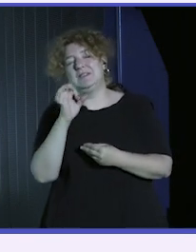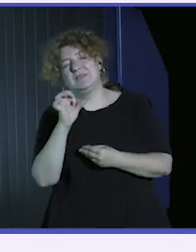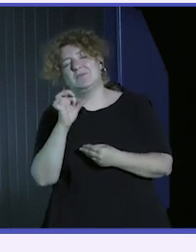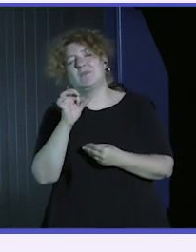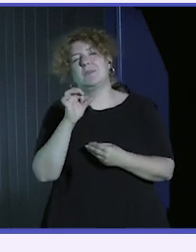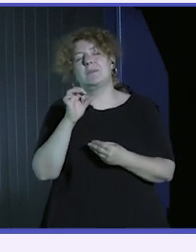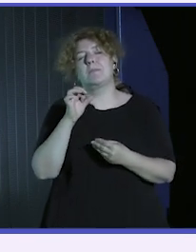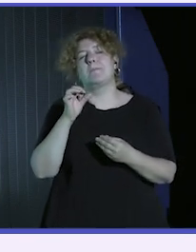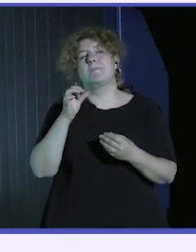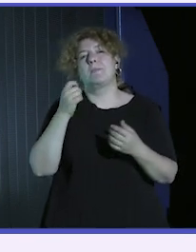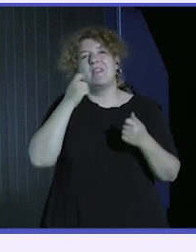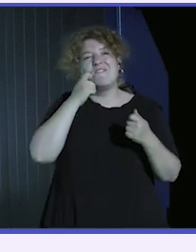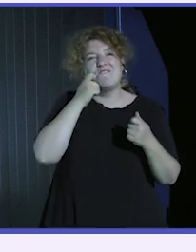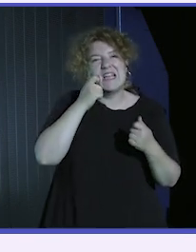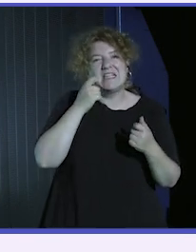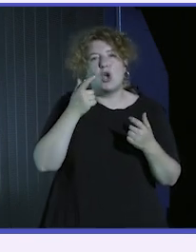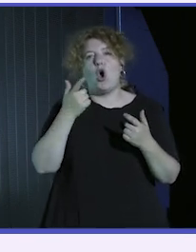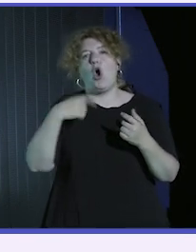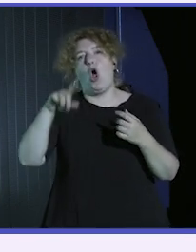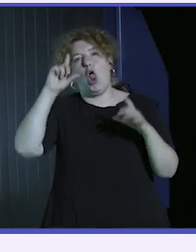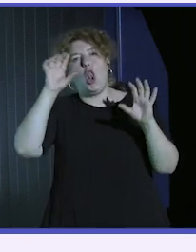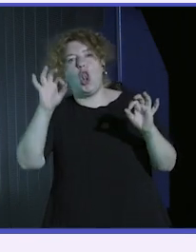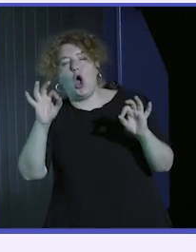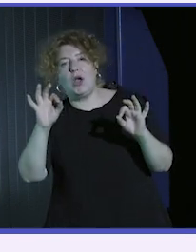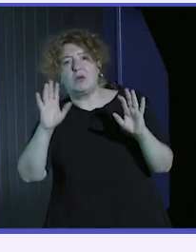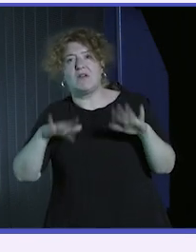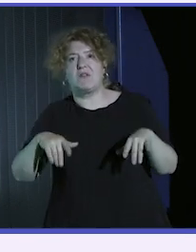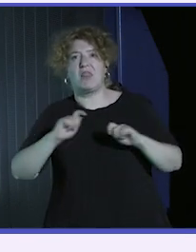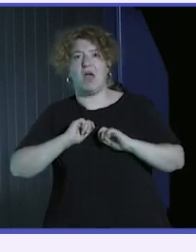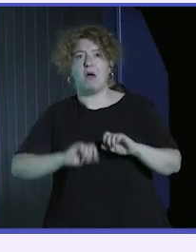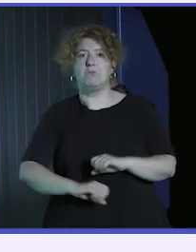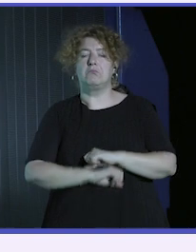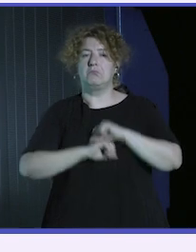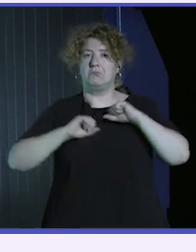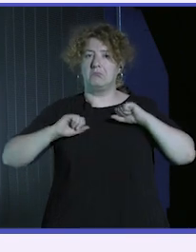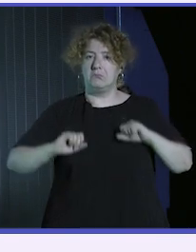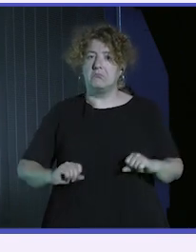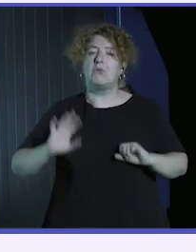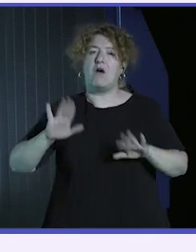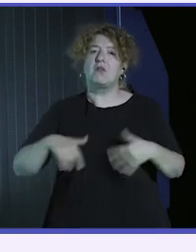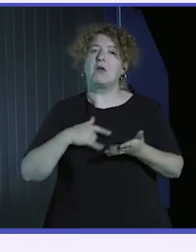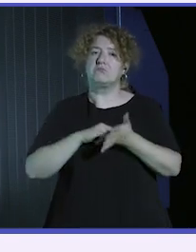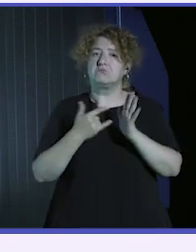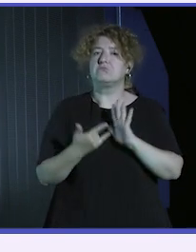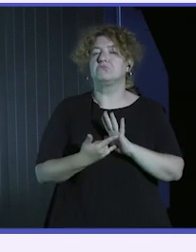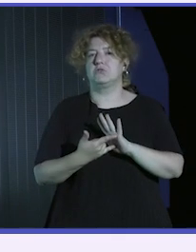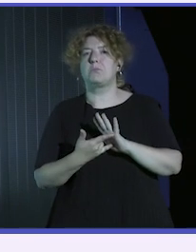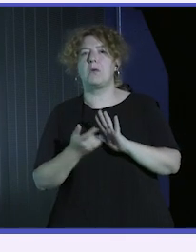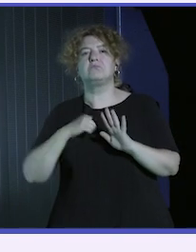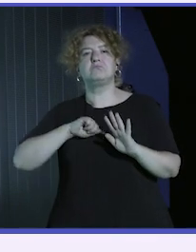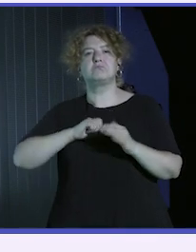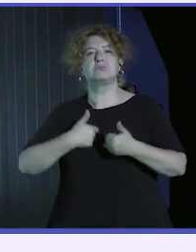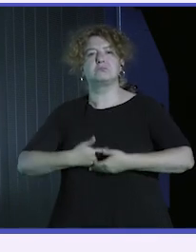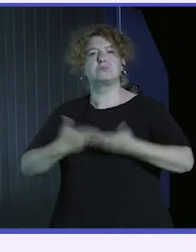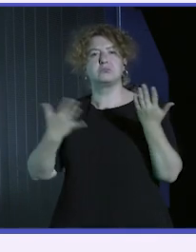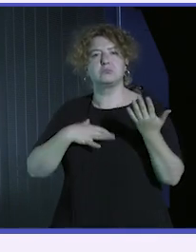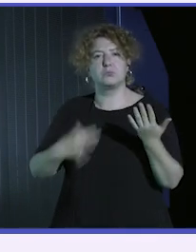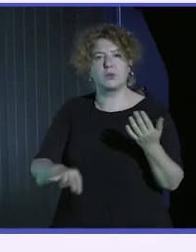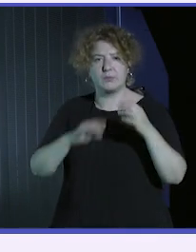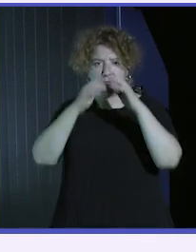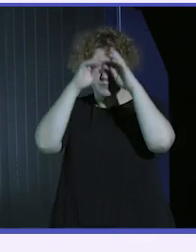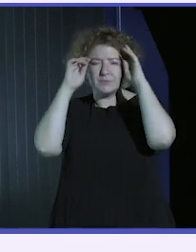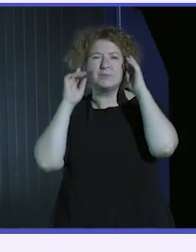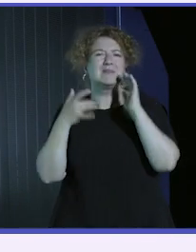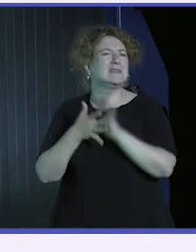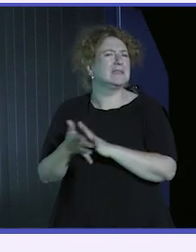lógicos, que ha dado una gran estabilidad al sistema y está consiguiendo que este tipo de sistemas sean mucho más confiables. ¿Qué supone